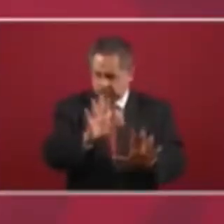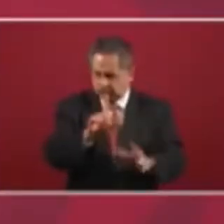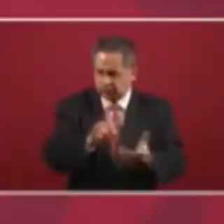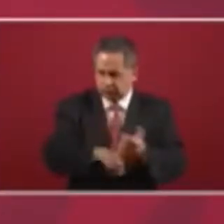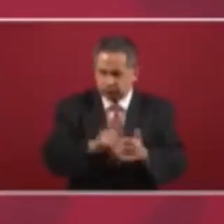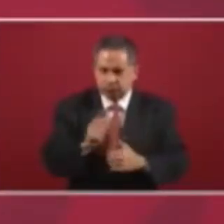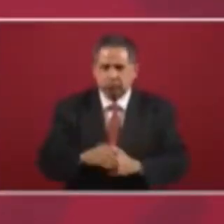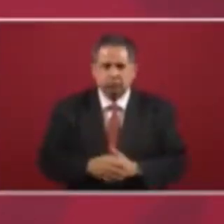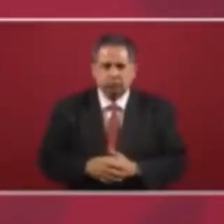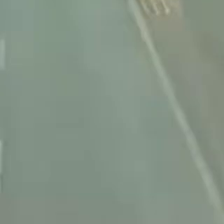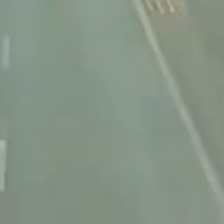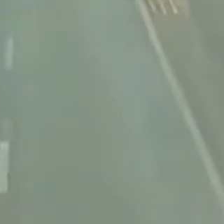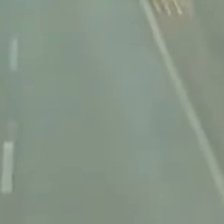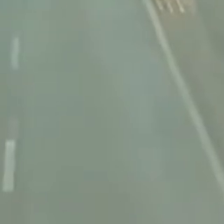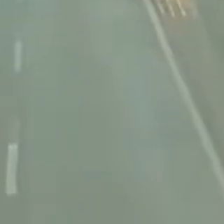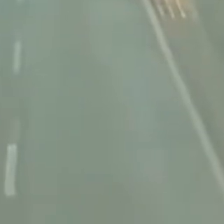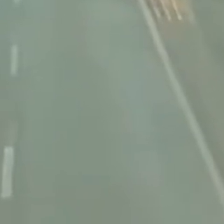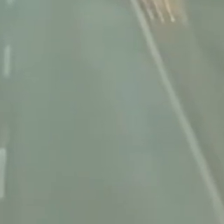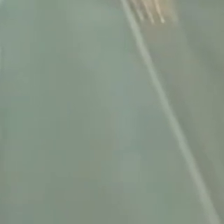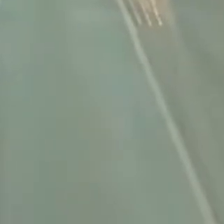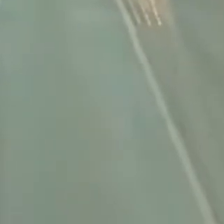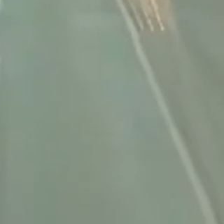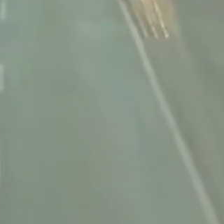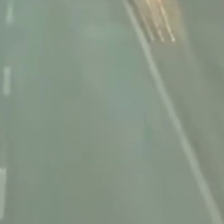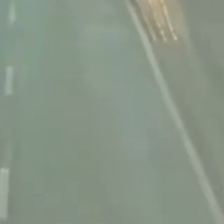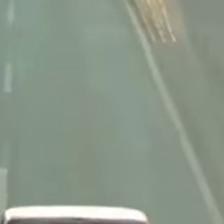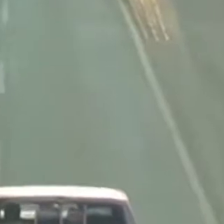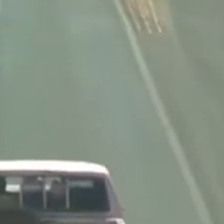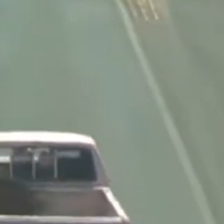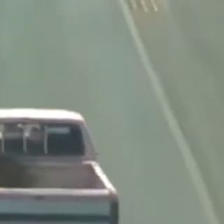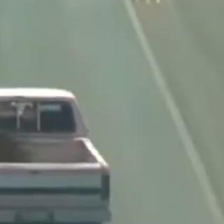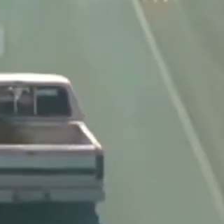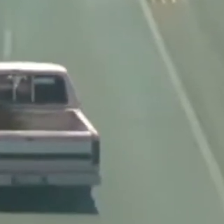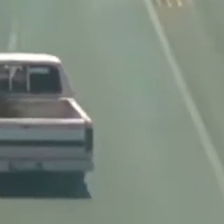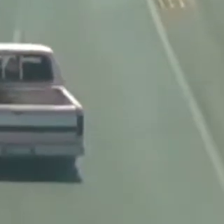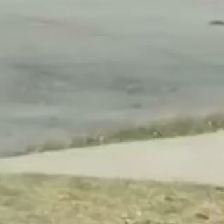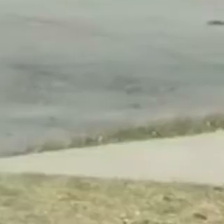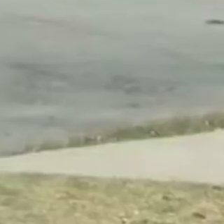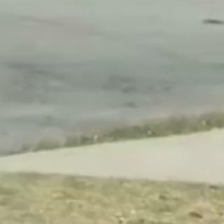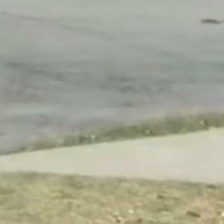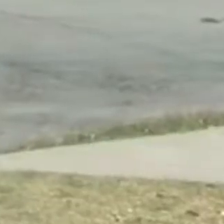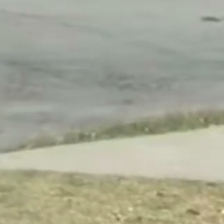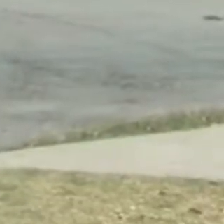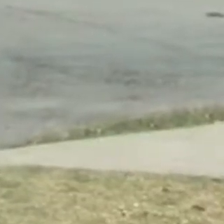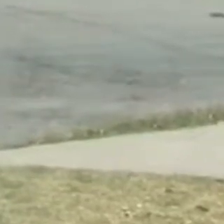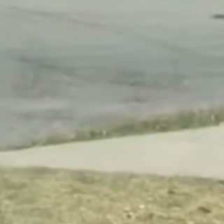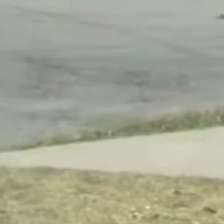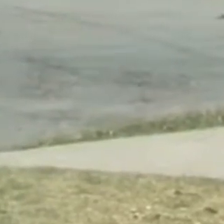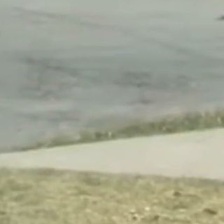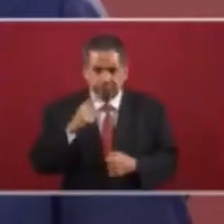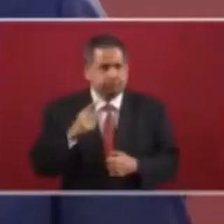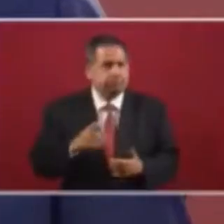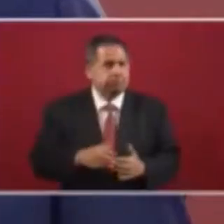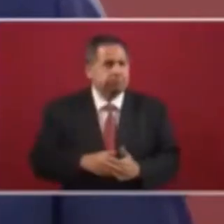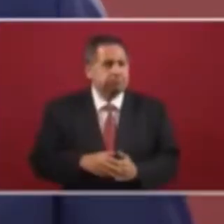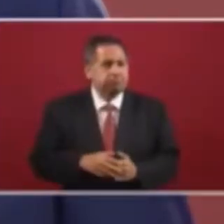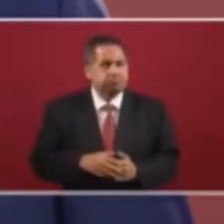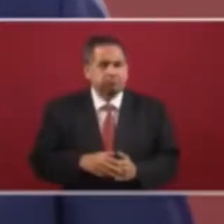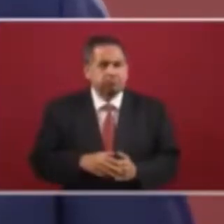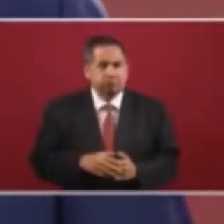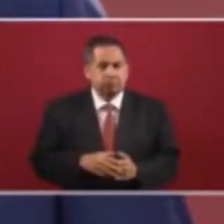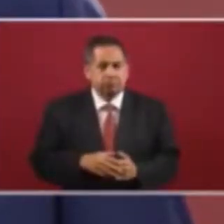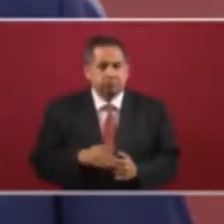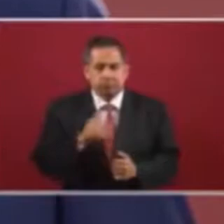agua potable la relación entre lópez obrador y los gobernadores de coahuila y durango se agravó este 2020 ambos